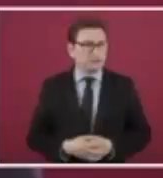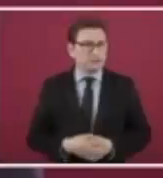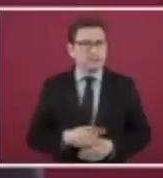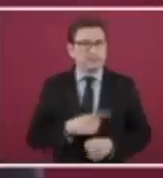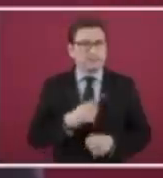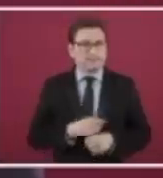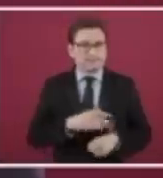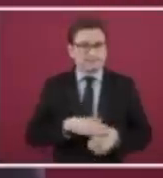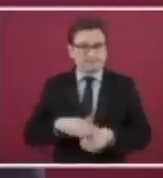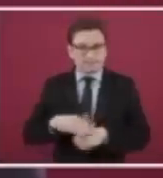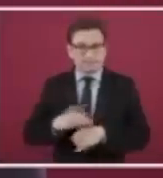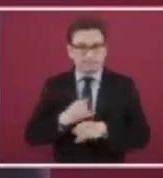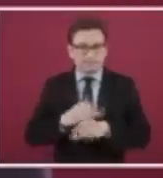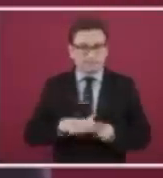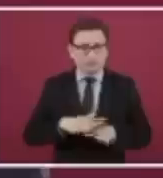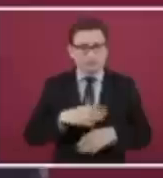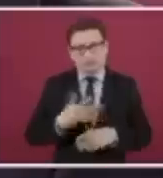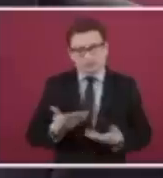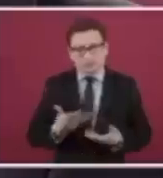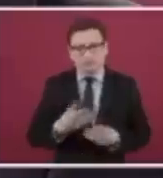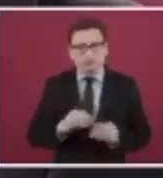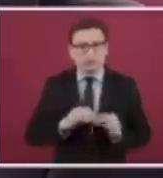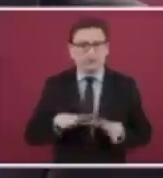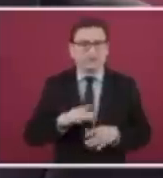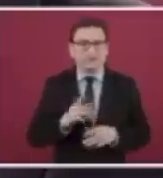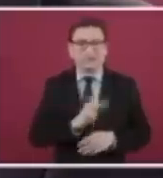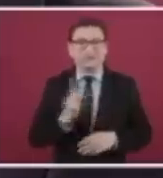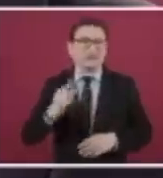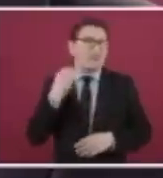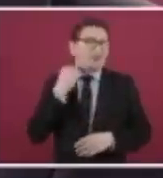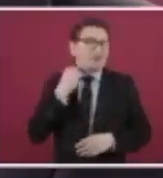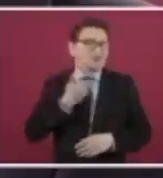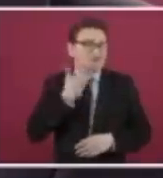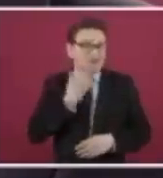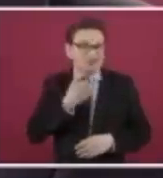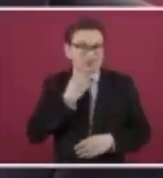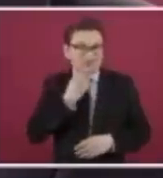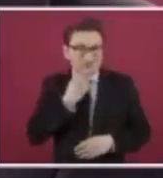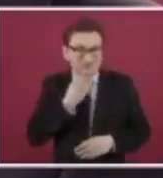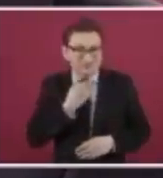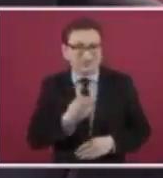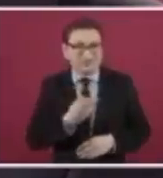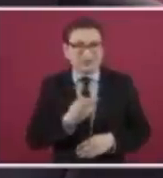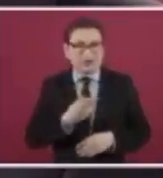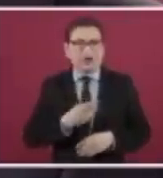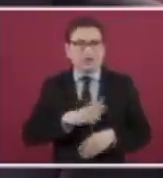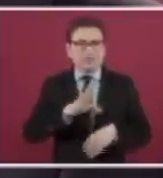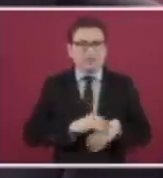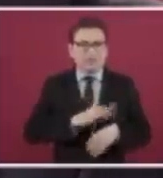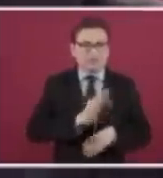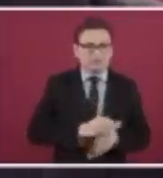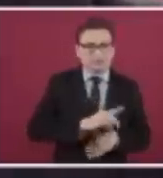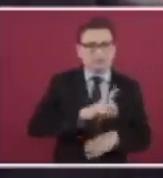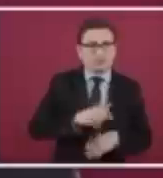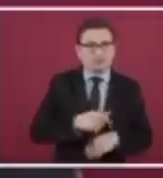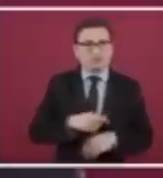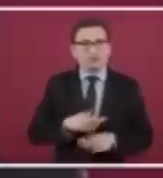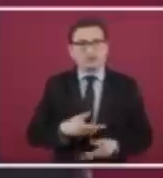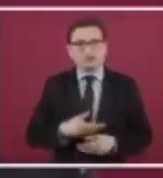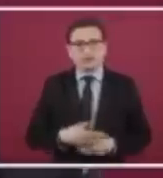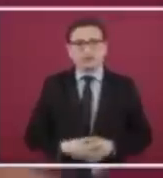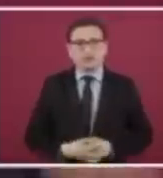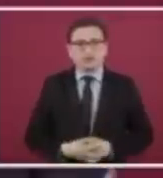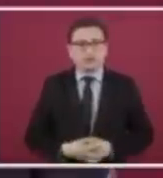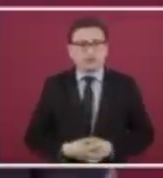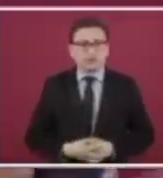¿sí? Ahora sí que, como dicen los abogados, aceptando sin conceder de que diga el Poder